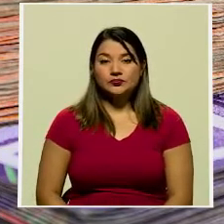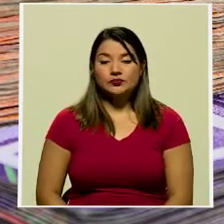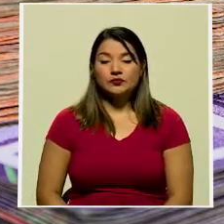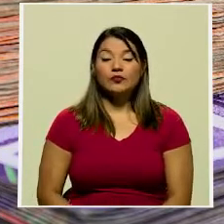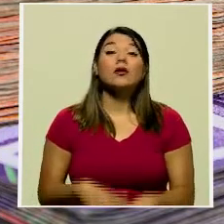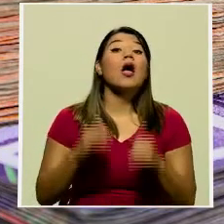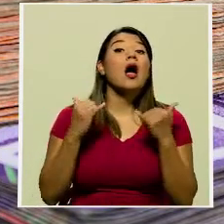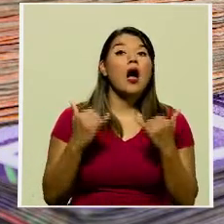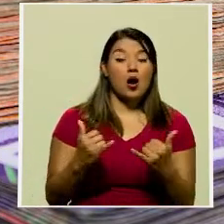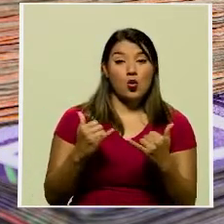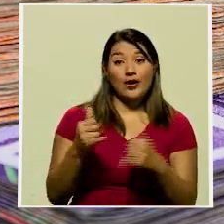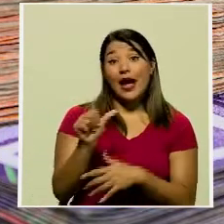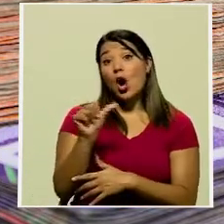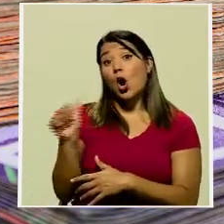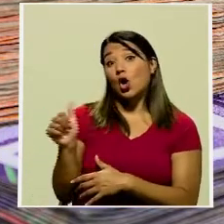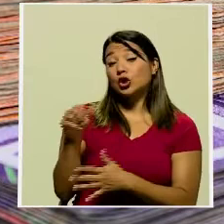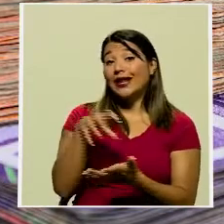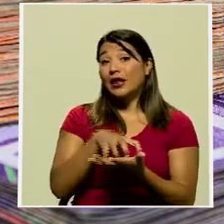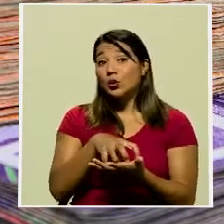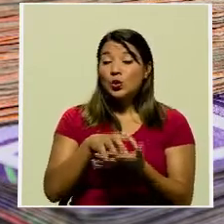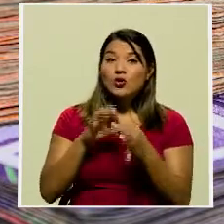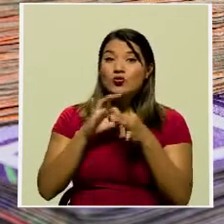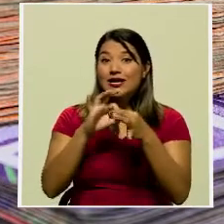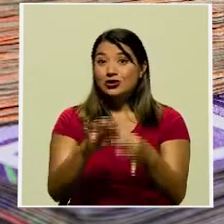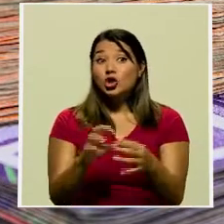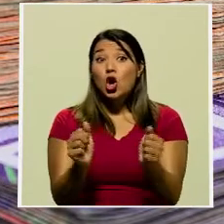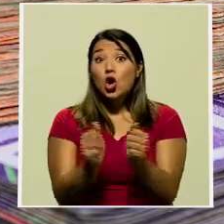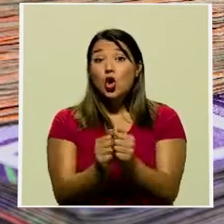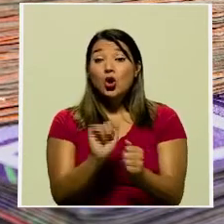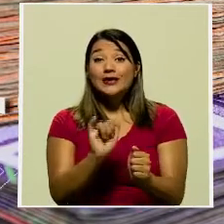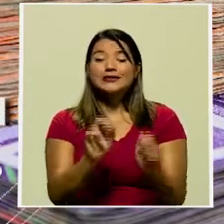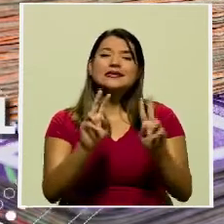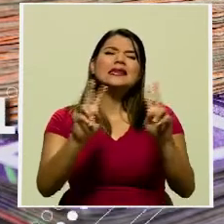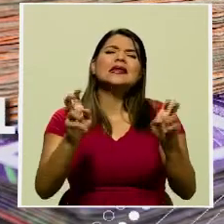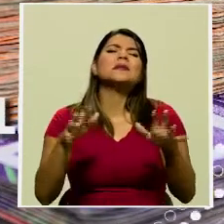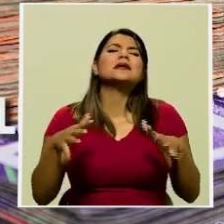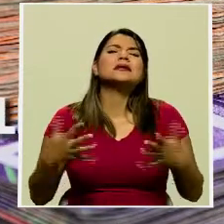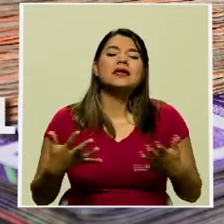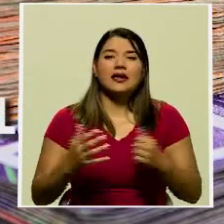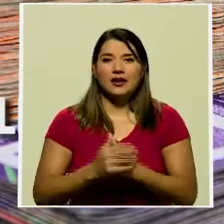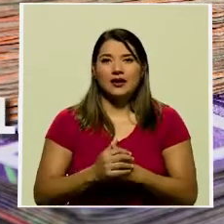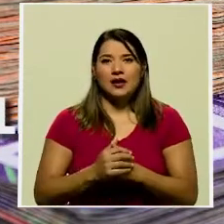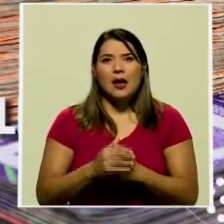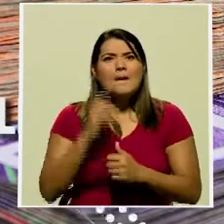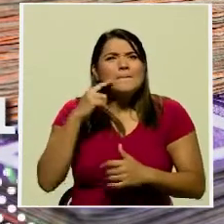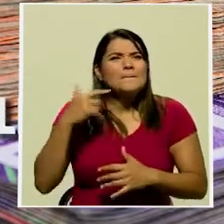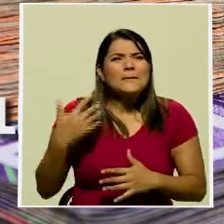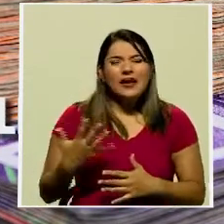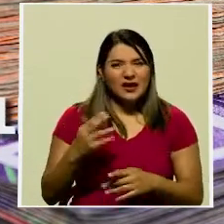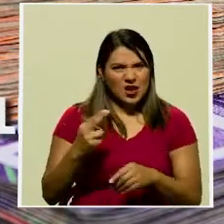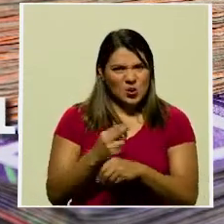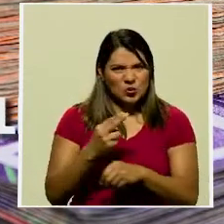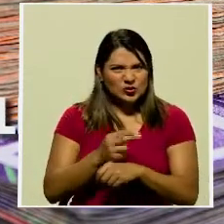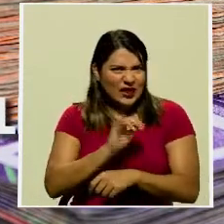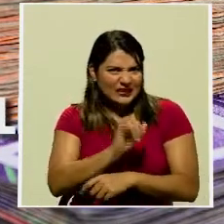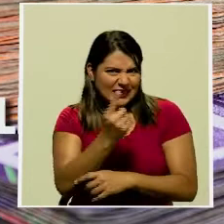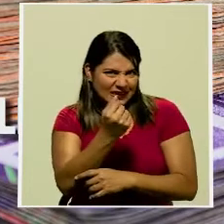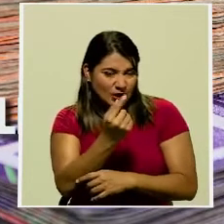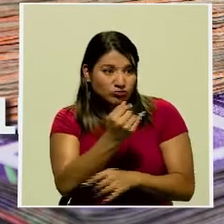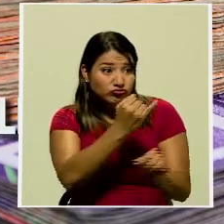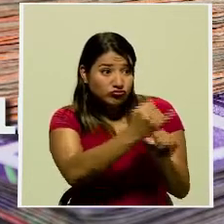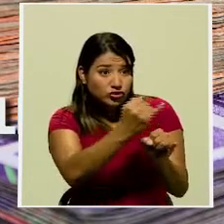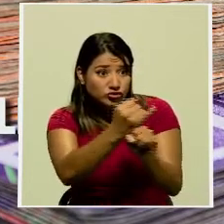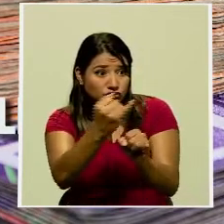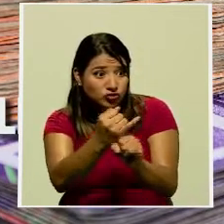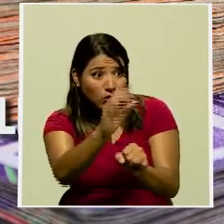Ahora bien, otra de las preguntas que hay al respecto sobre este tema es: ¿en qué se destinará el presupuesto? Este